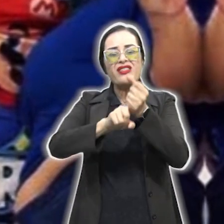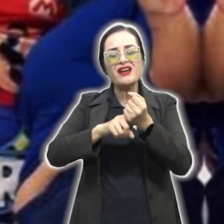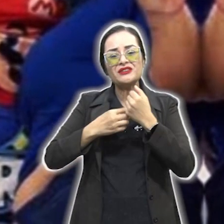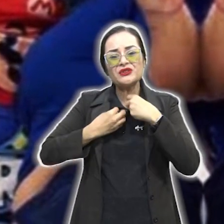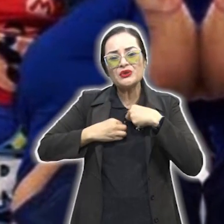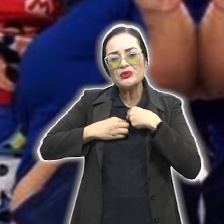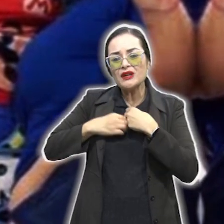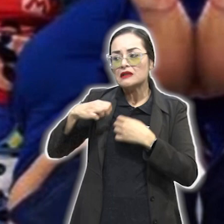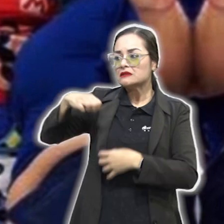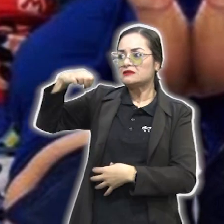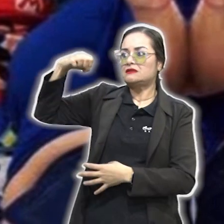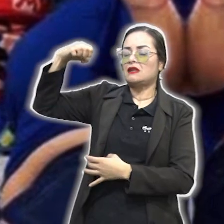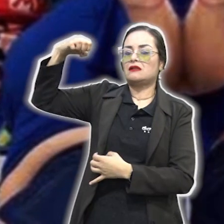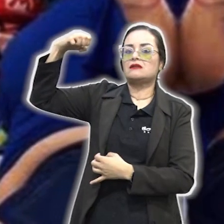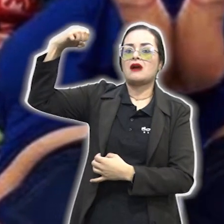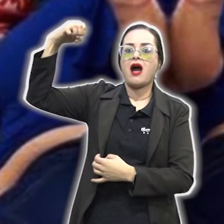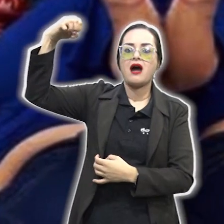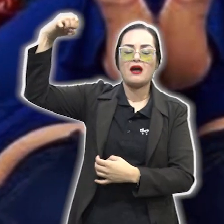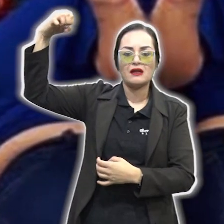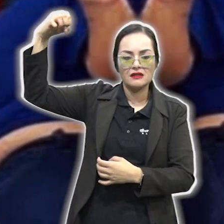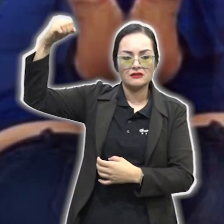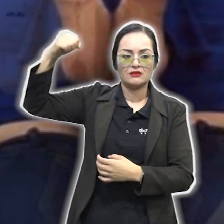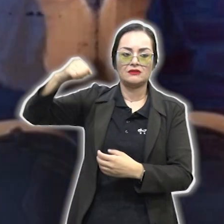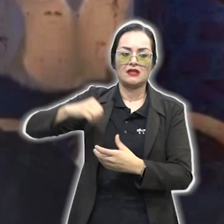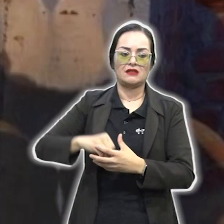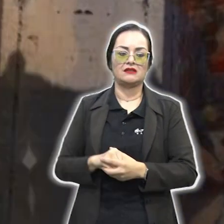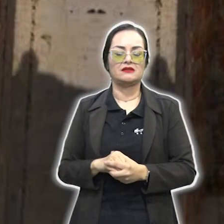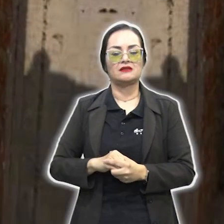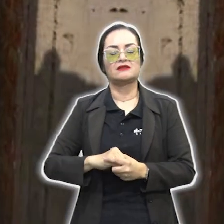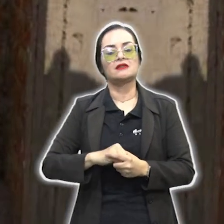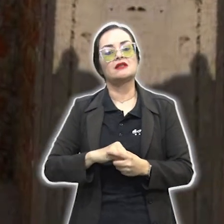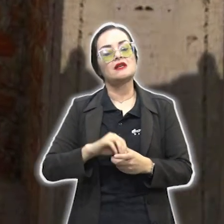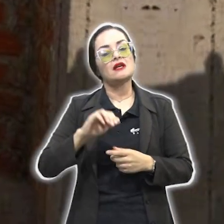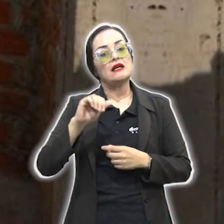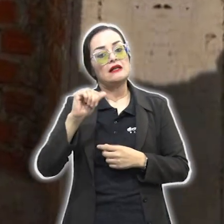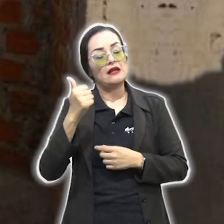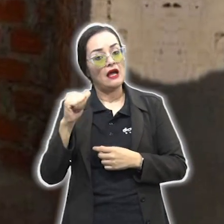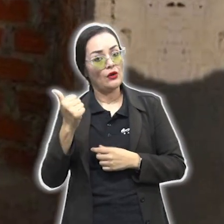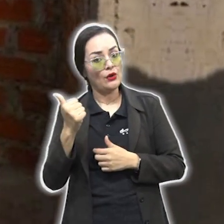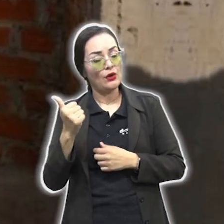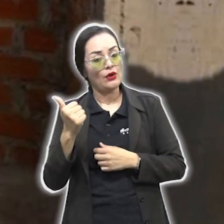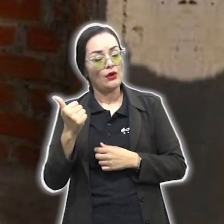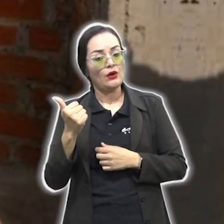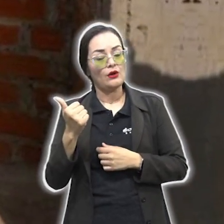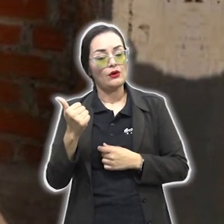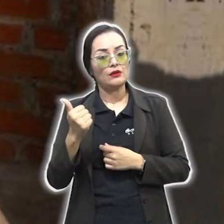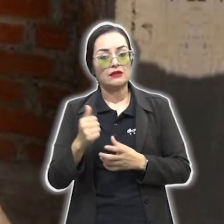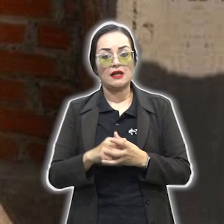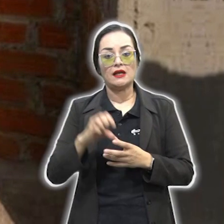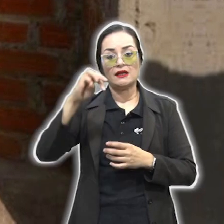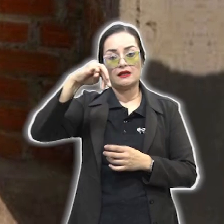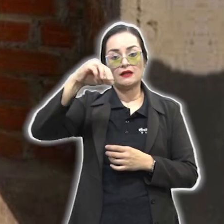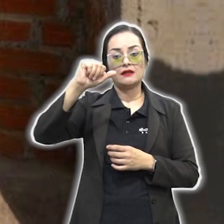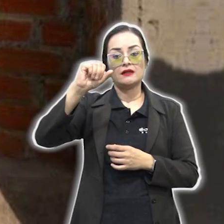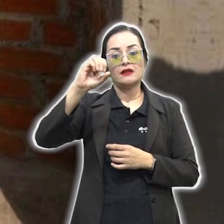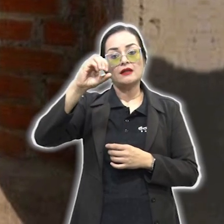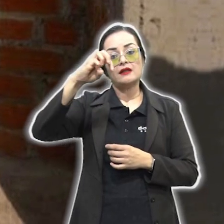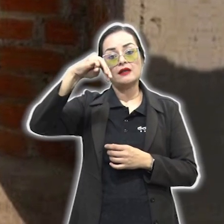hipocondroplasia, el síndrome de Ellis Van Creveld, la mucopolisacaridosis, que es el síndrome de